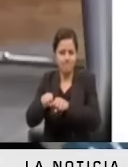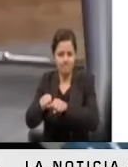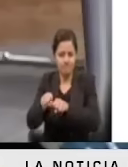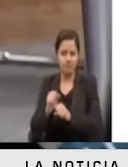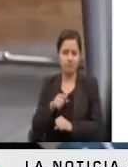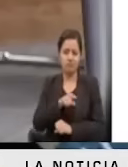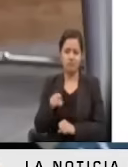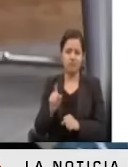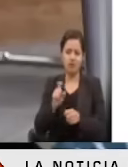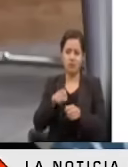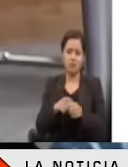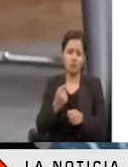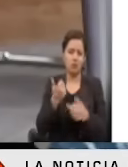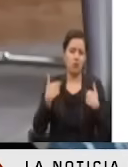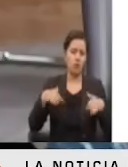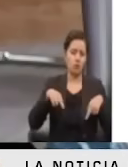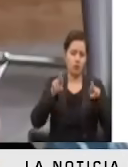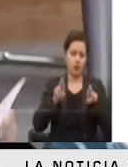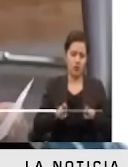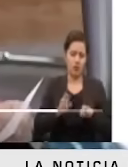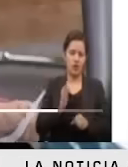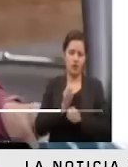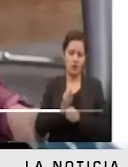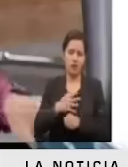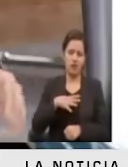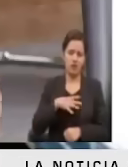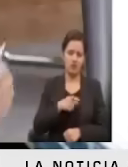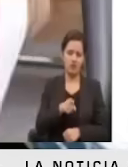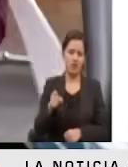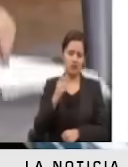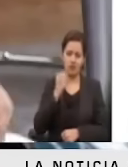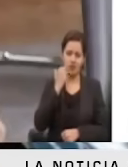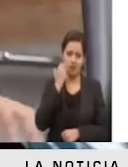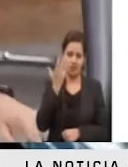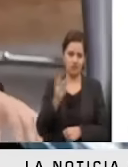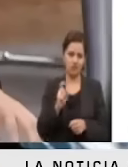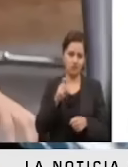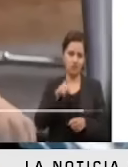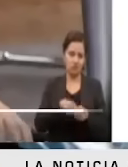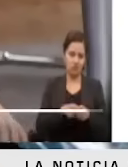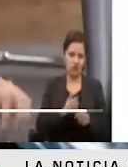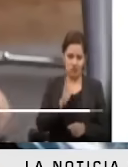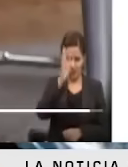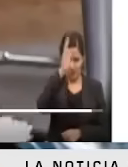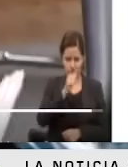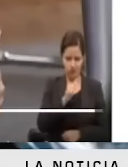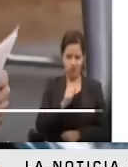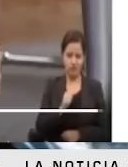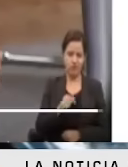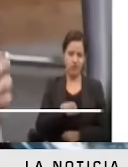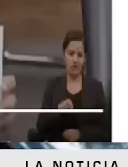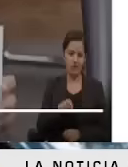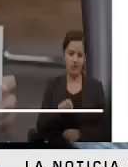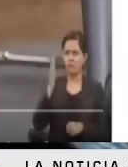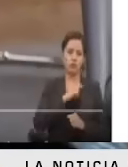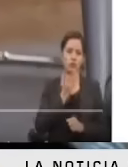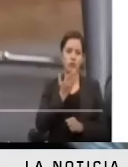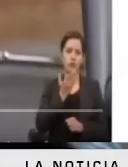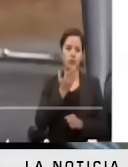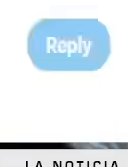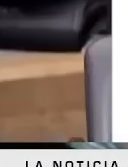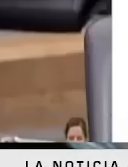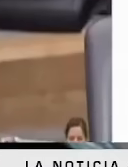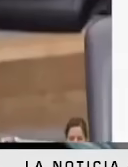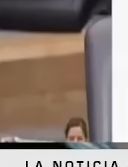raquíticos espacios de representación que aún ostentan las y los aspirantes a esta construcción del Frente contra México.